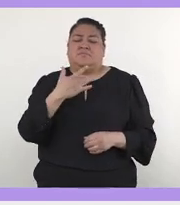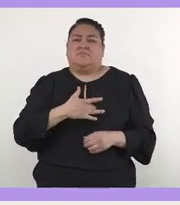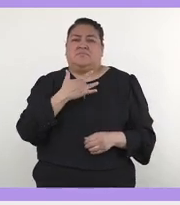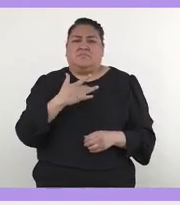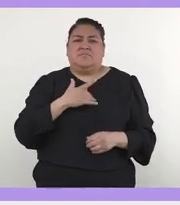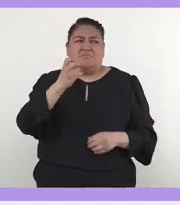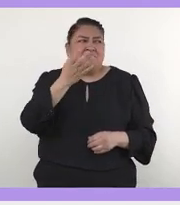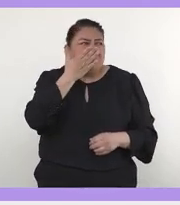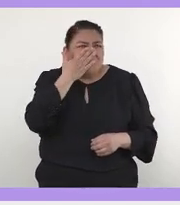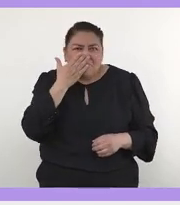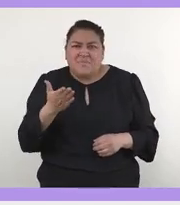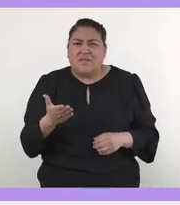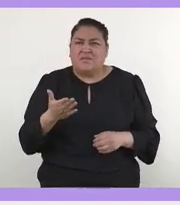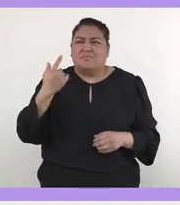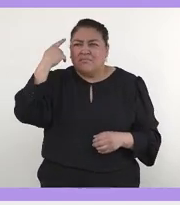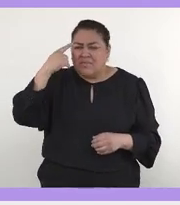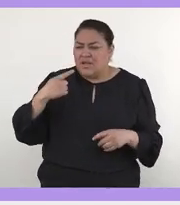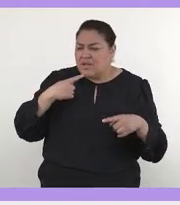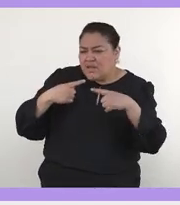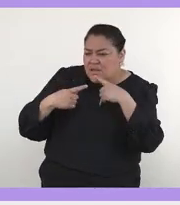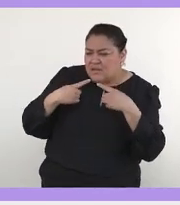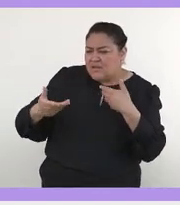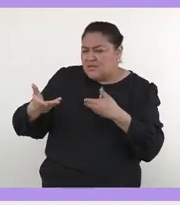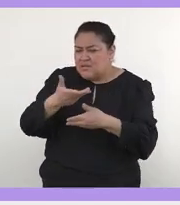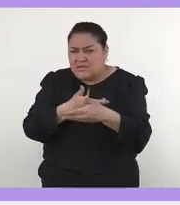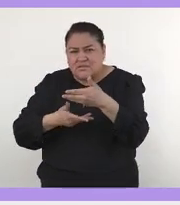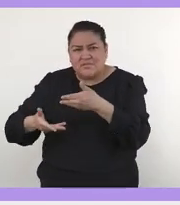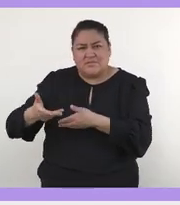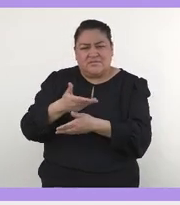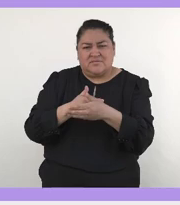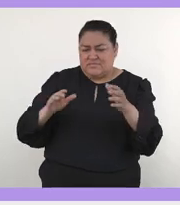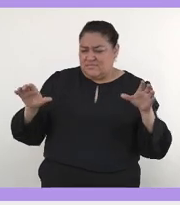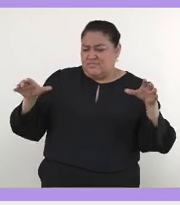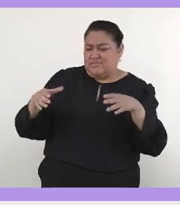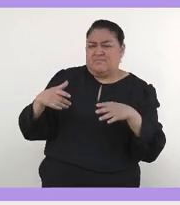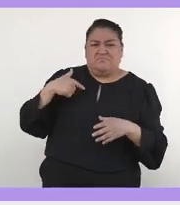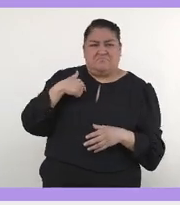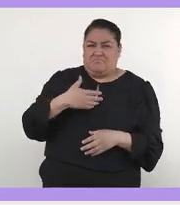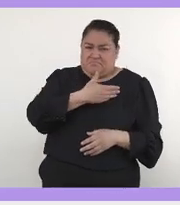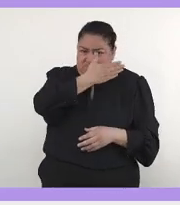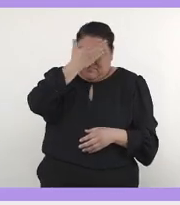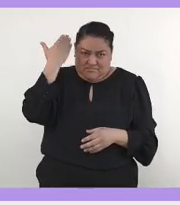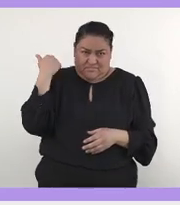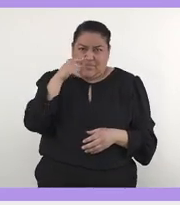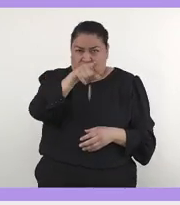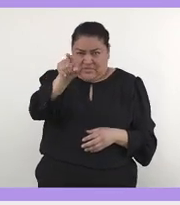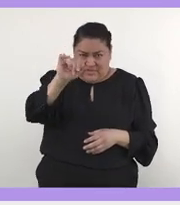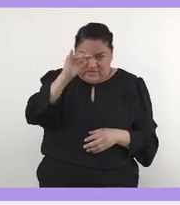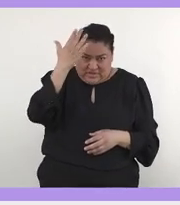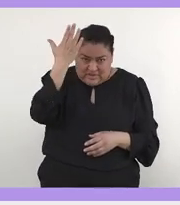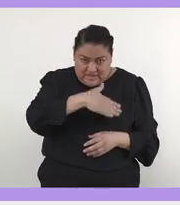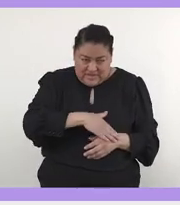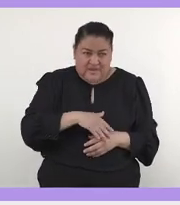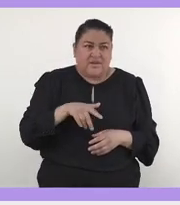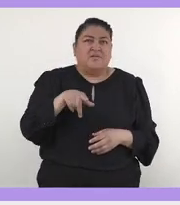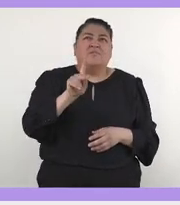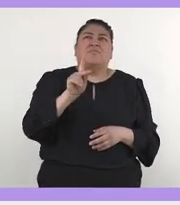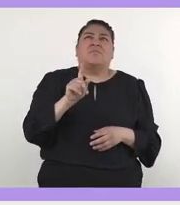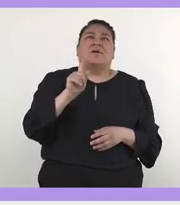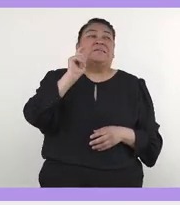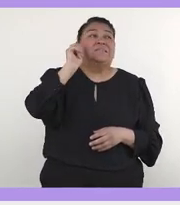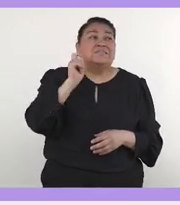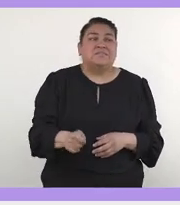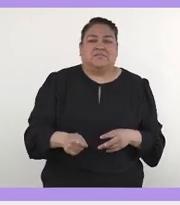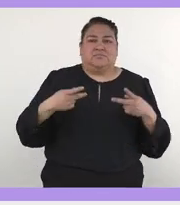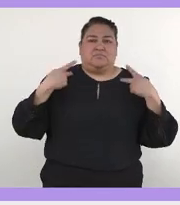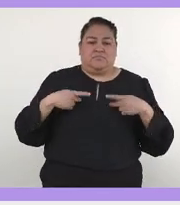un un muy buen experimento o sea como trabajar en conjunto porque otra cosa que es muy importante que yo no las había y a lo mejor Ustedes sí lo sabían pero yo no es que en